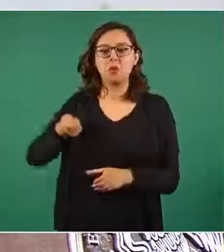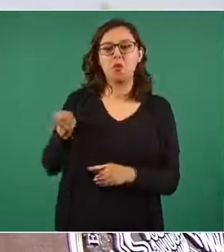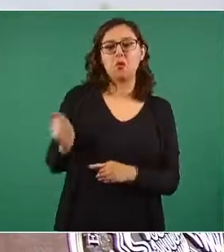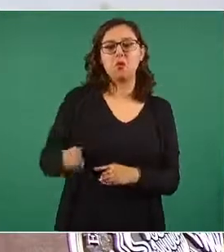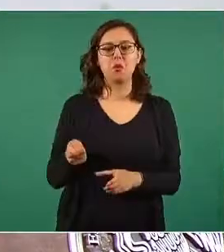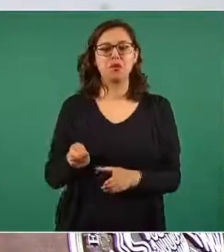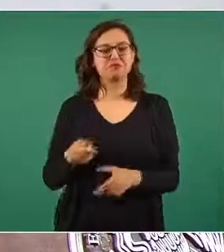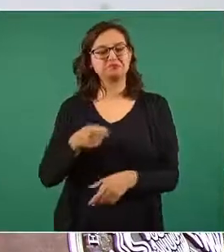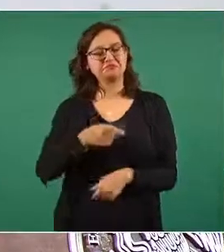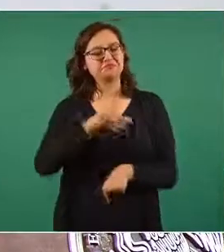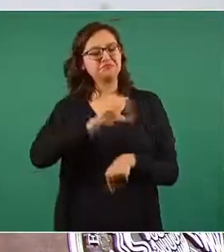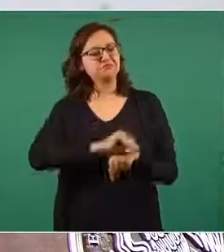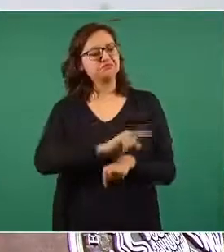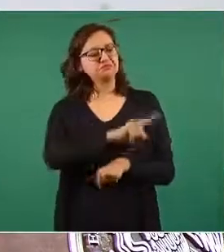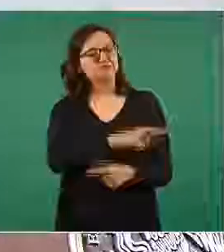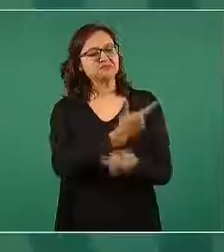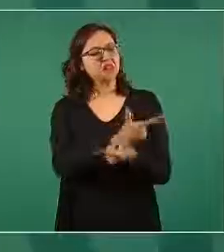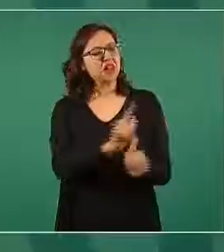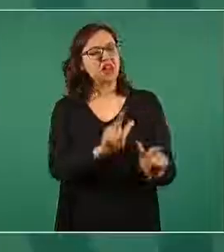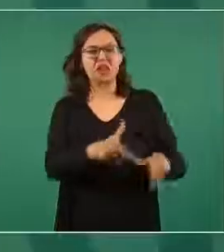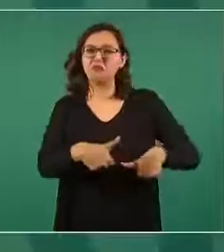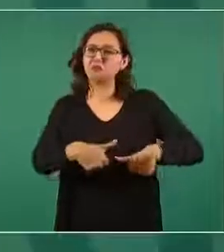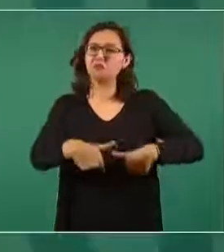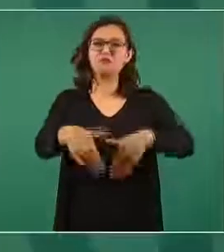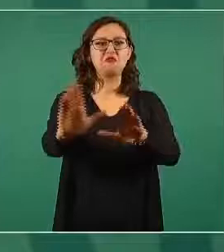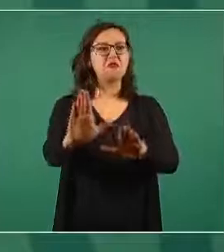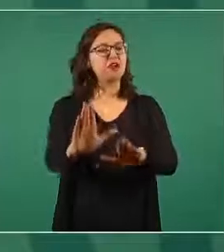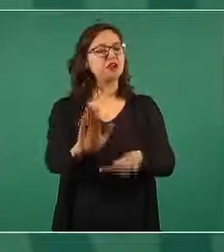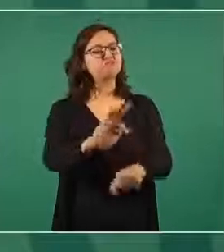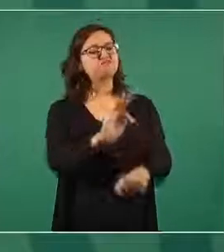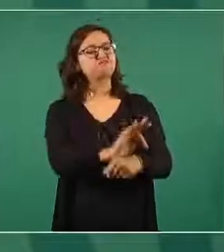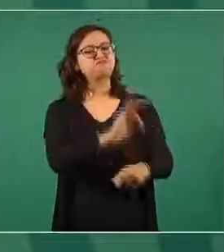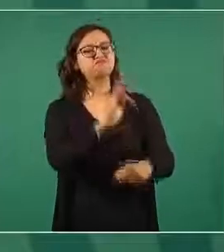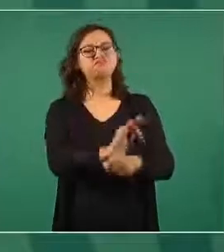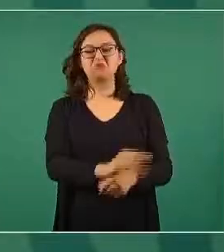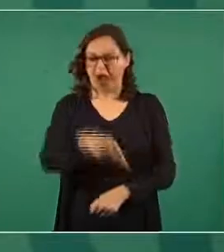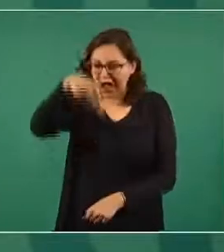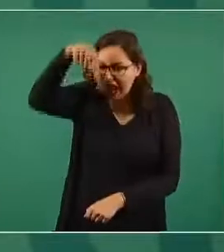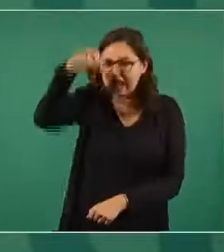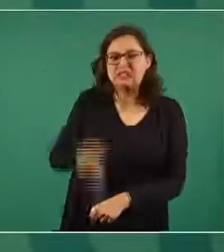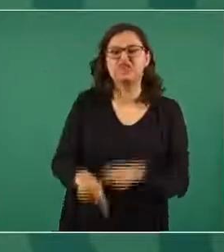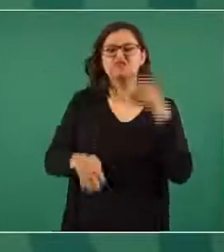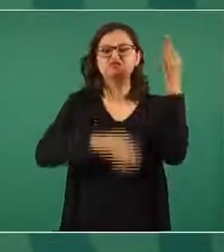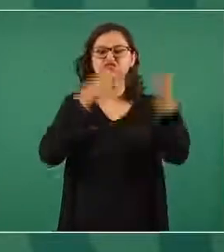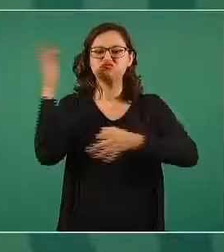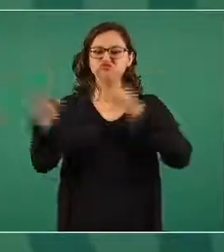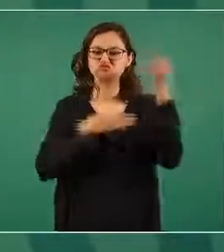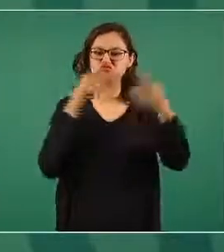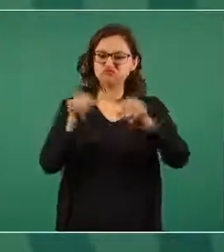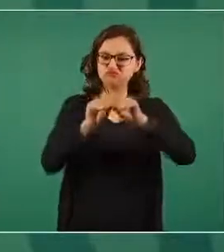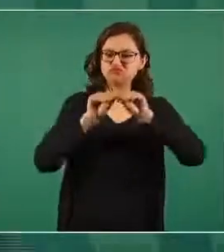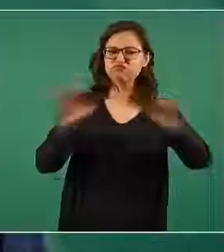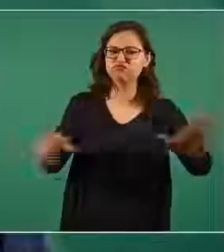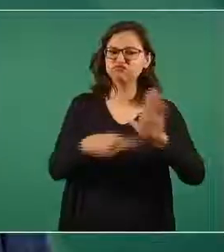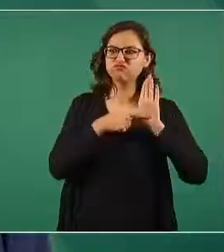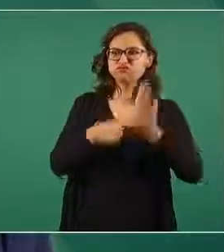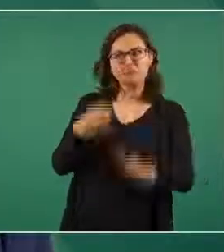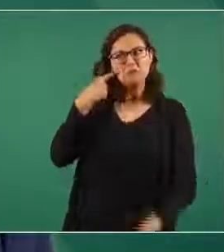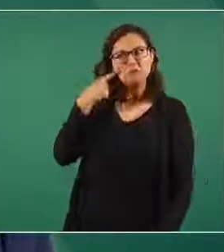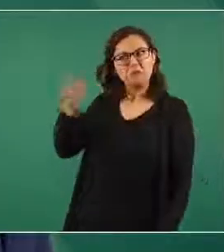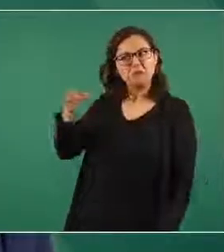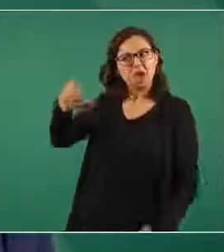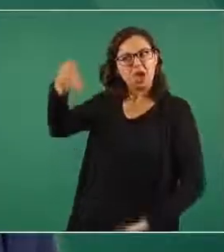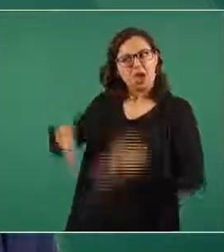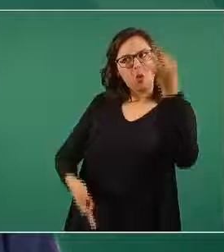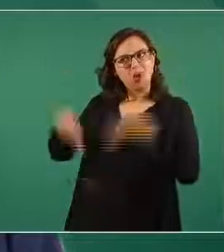un delincuente por dinero y aquí lo denunciamos. Y estoy pidiendo siempre que el